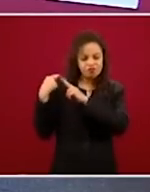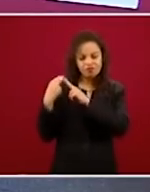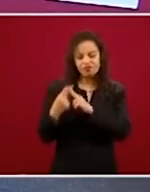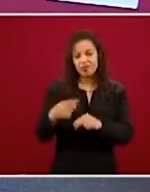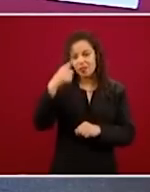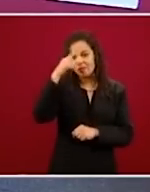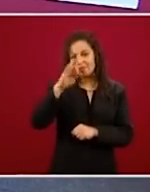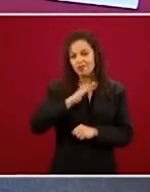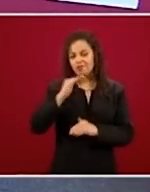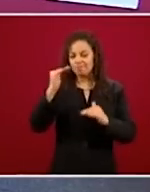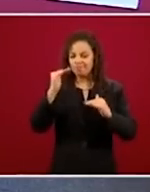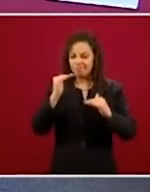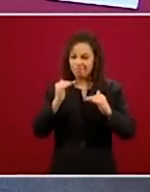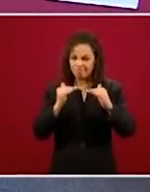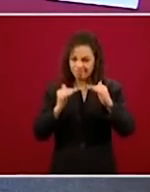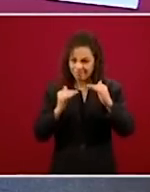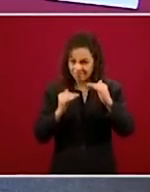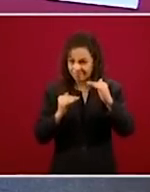defender